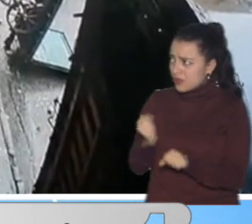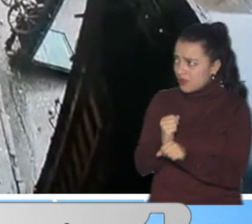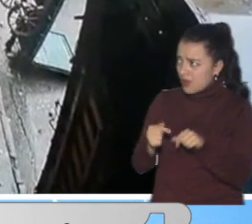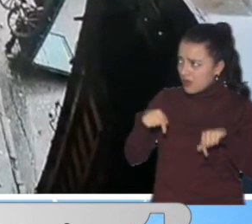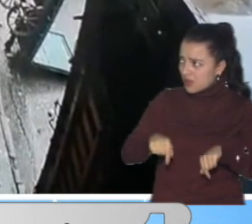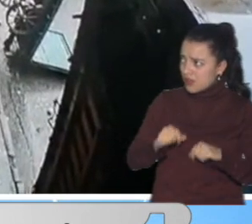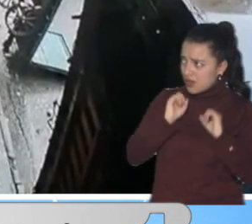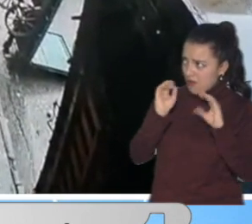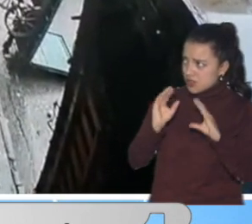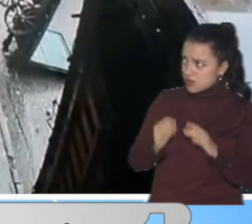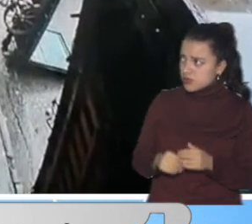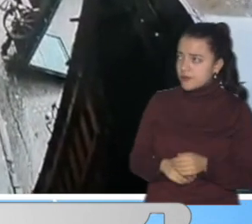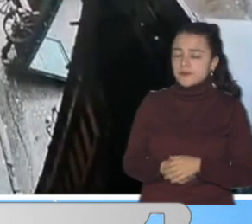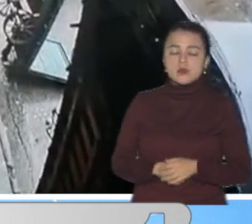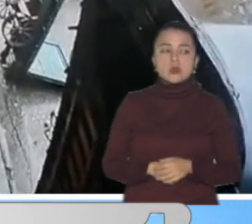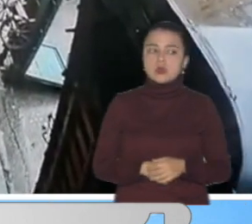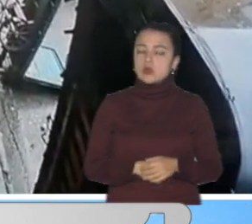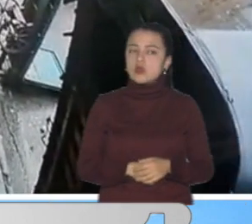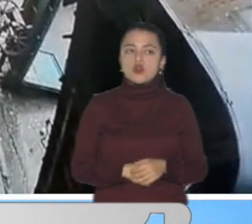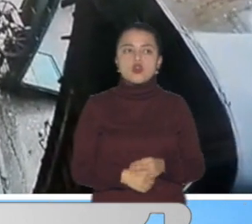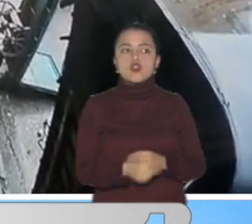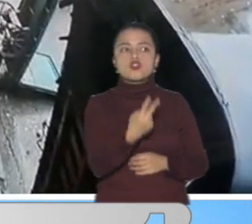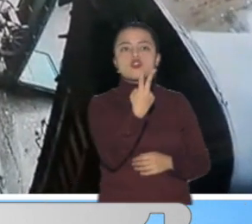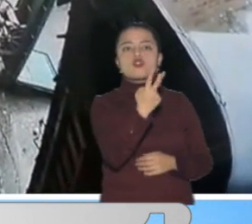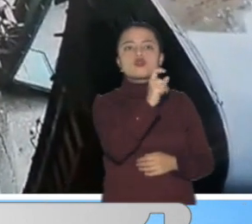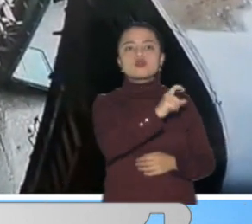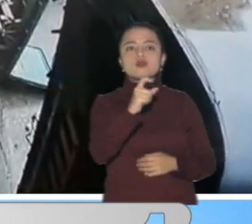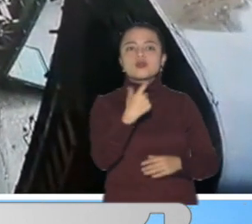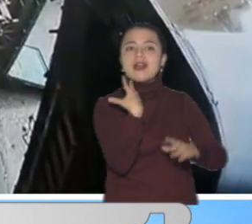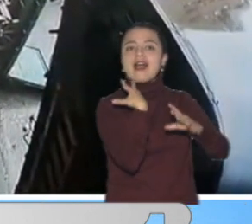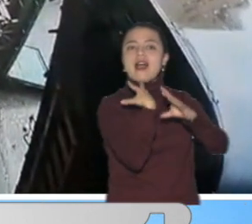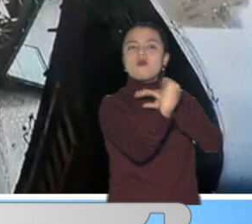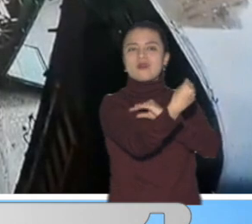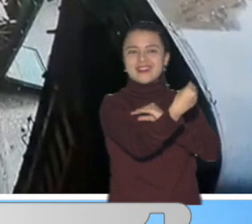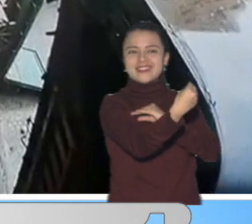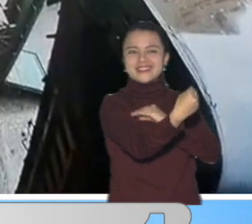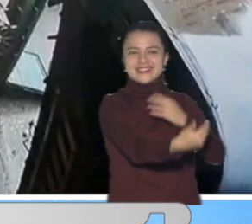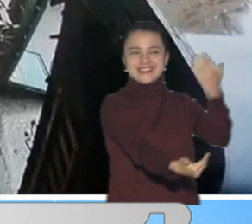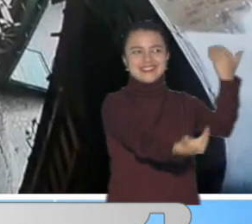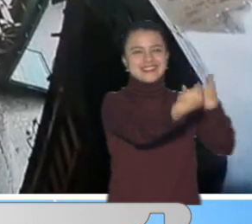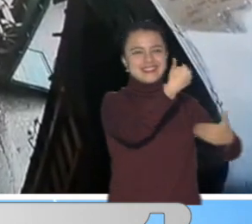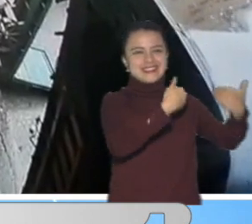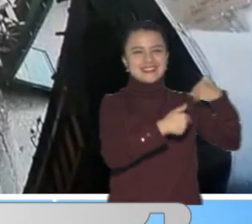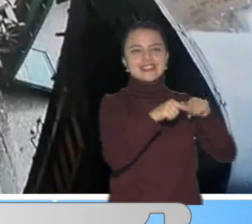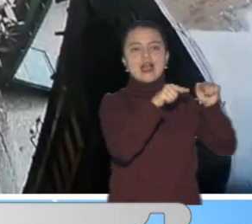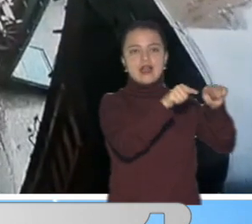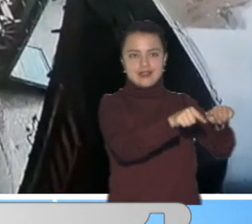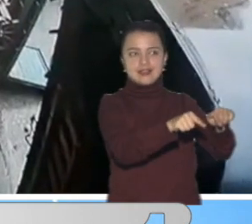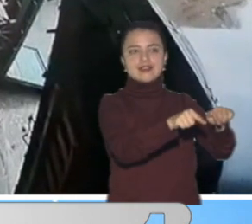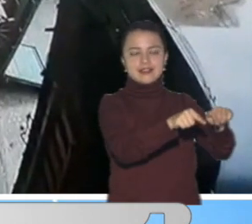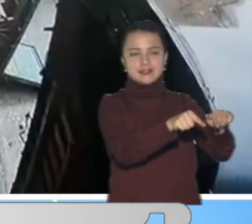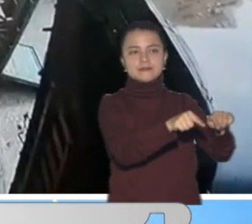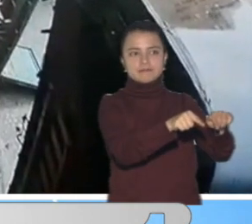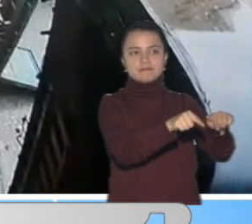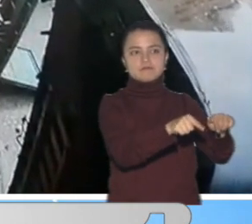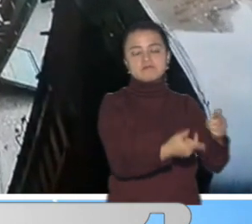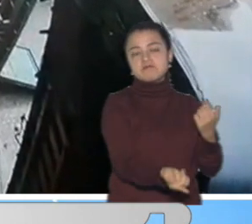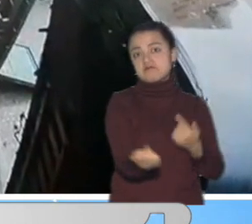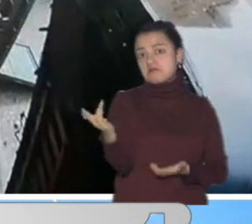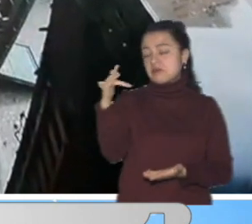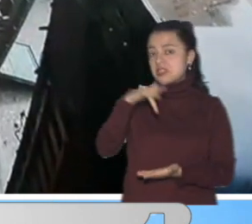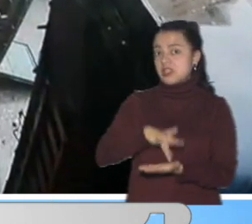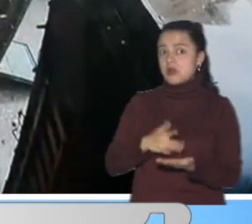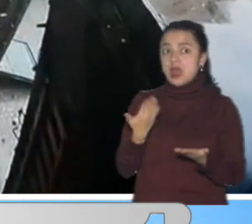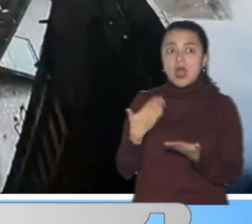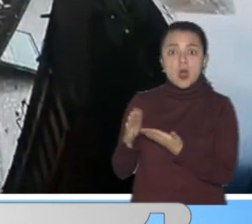víctima? Aclaramos que son dos personas externas y es un hecho aislado de la central mayorista de Antioquia, eran dos personas que venían a realizar sus compras,